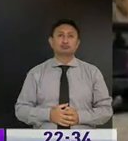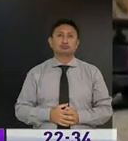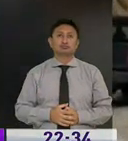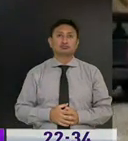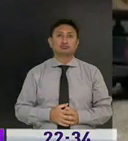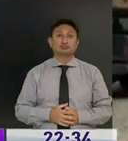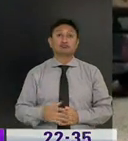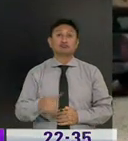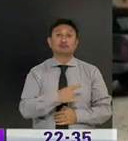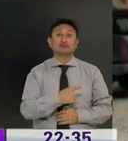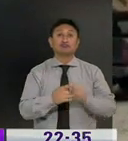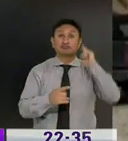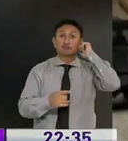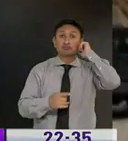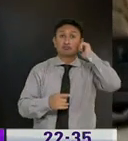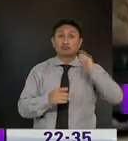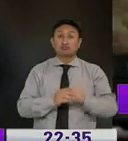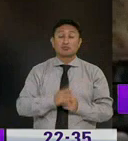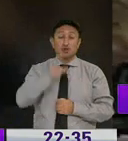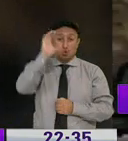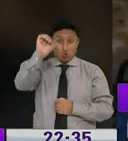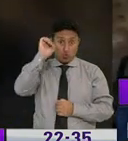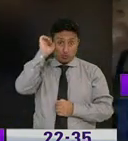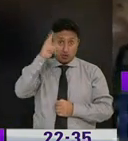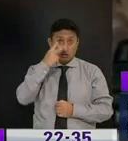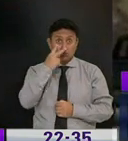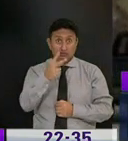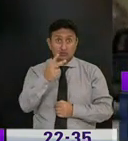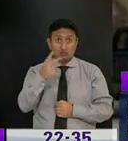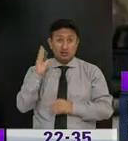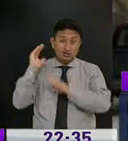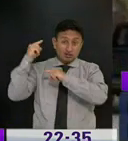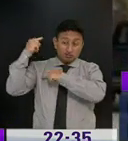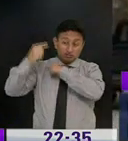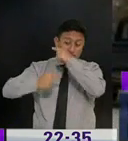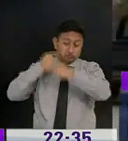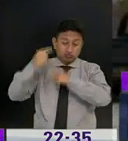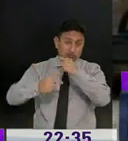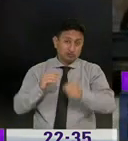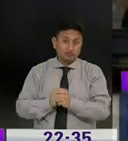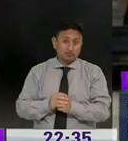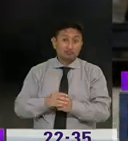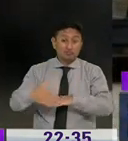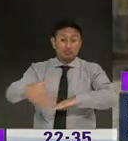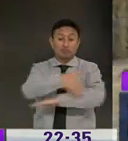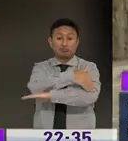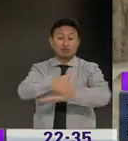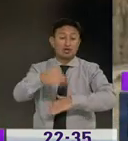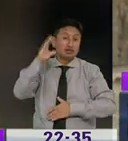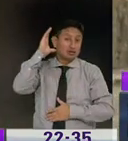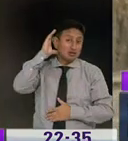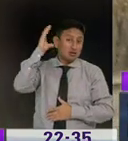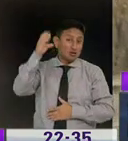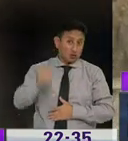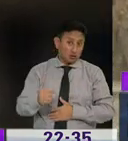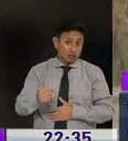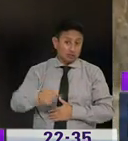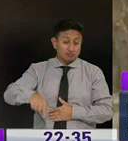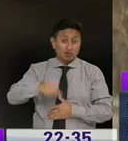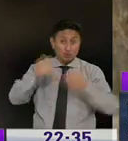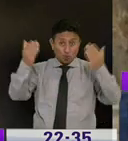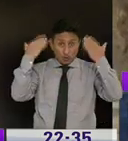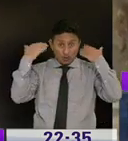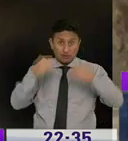Un video aficionado grabó la avalancha de tierra. Es la vía Cuenca Molleturo, arteria que conecta Cuenca con la ciudad de